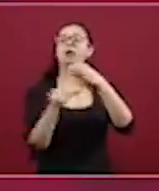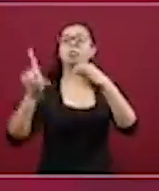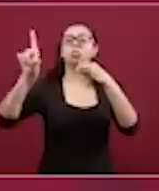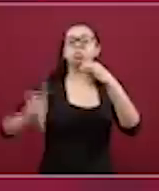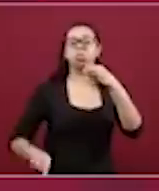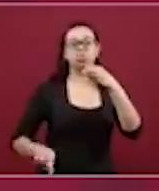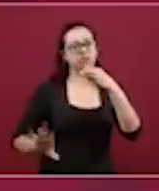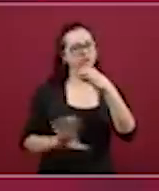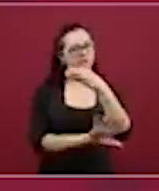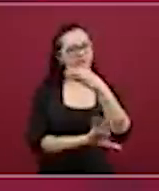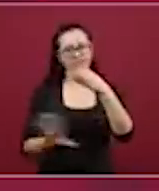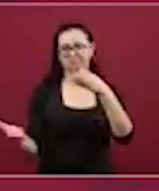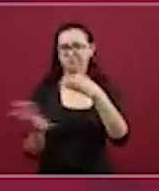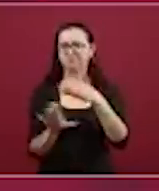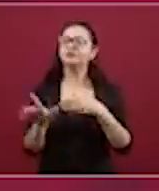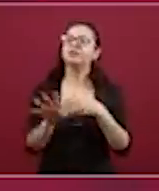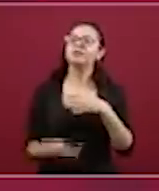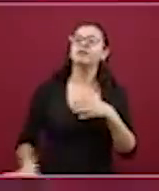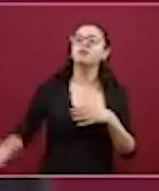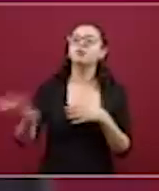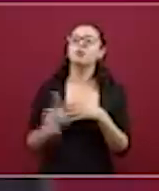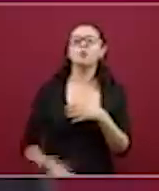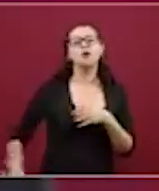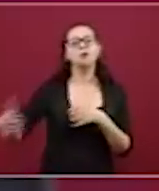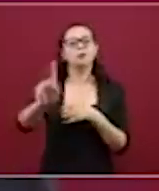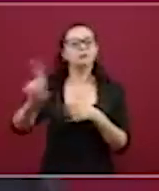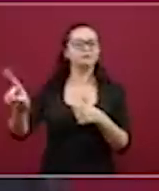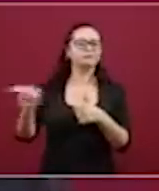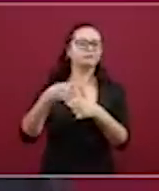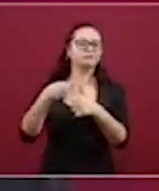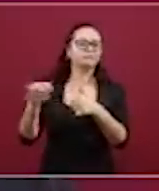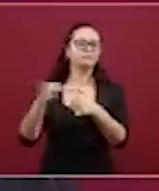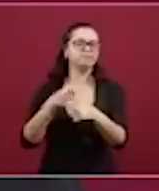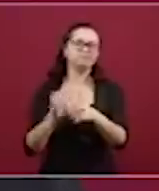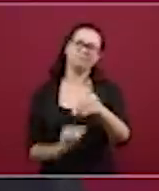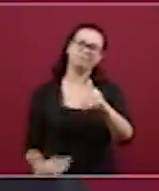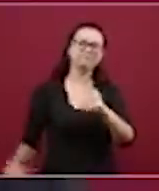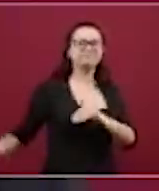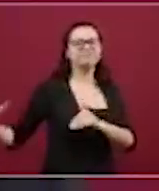del interés del pueblo de México. No hay